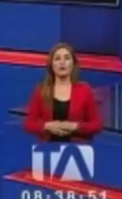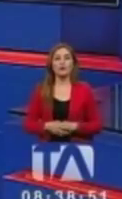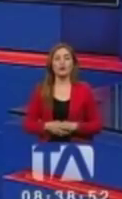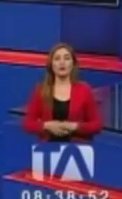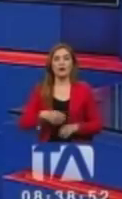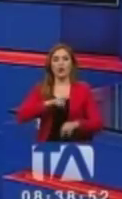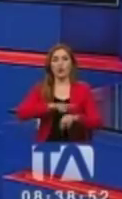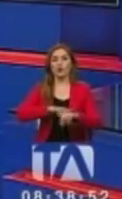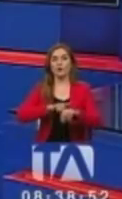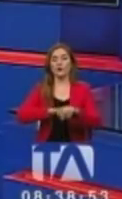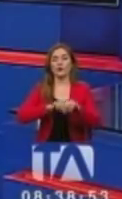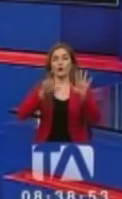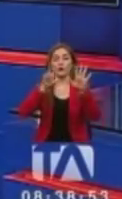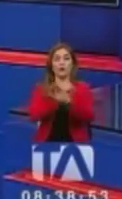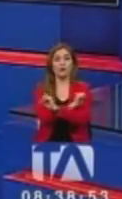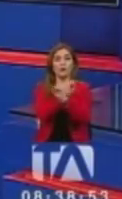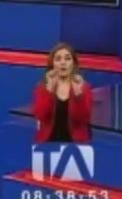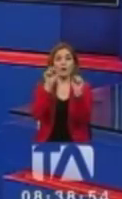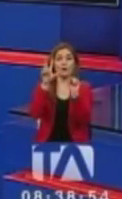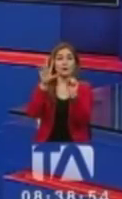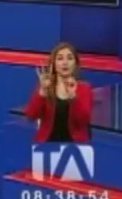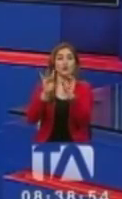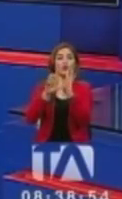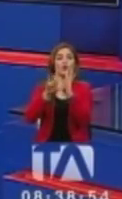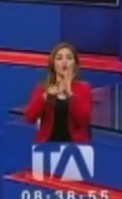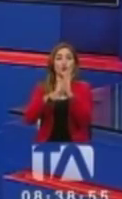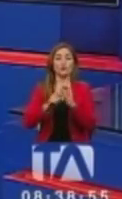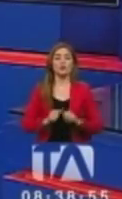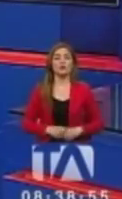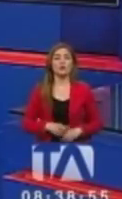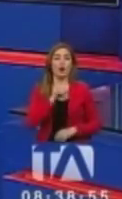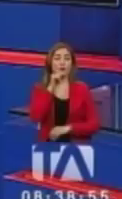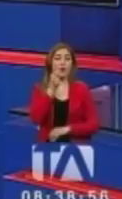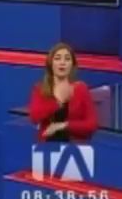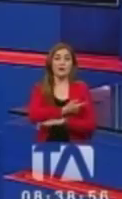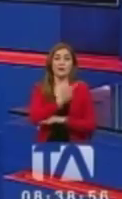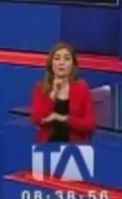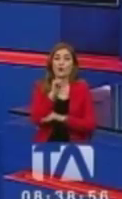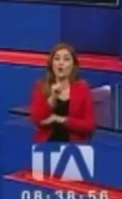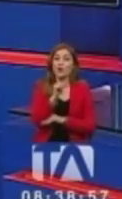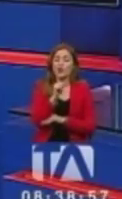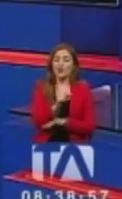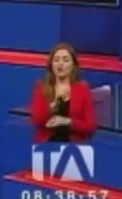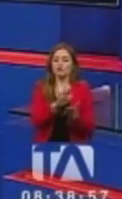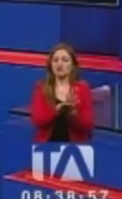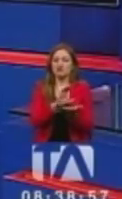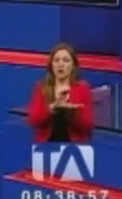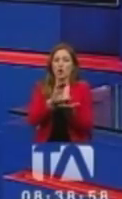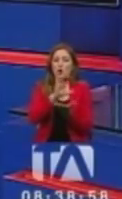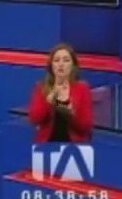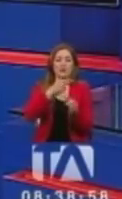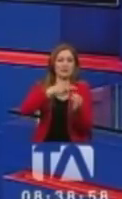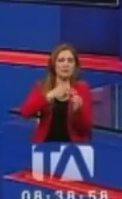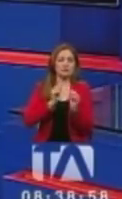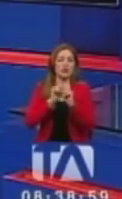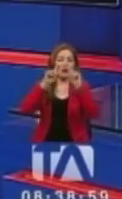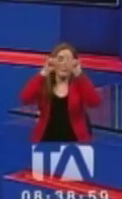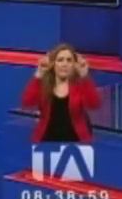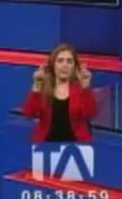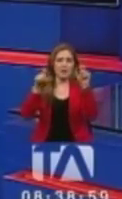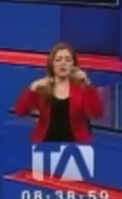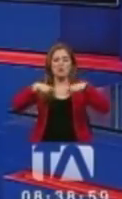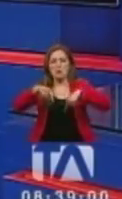son ya las 8 de la mañana con 38 minutos y a pocos días del ingreso a clases la empresa pública metropolitana de movilidad y obras públicas